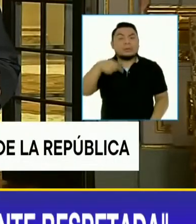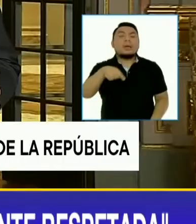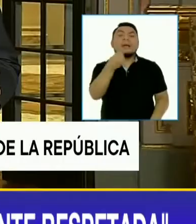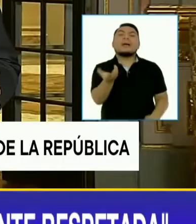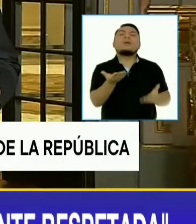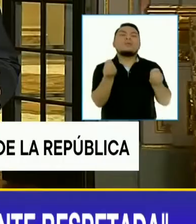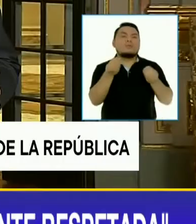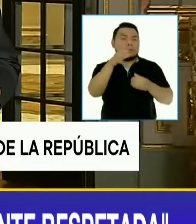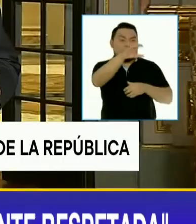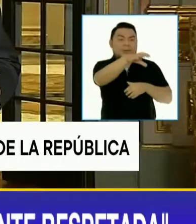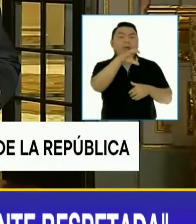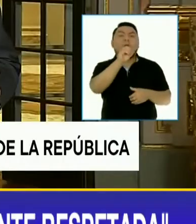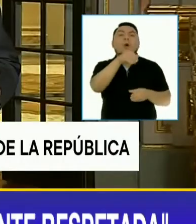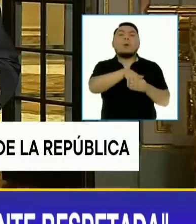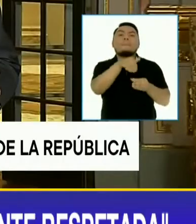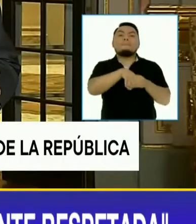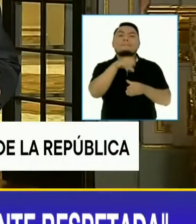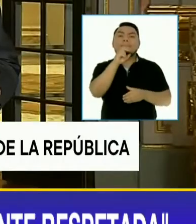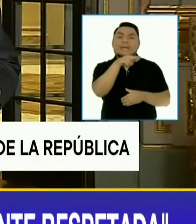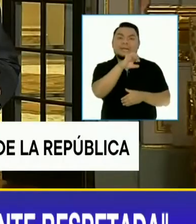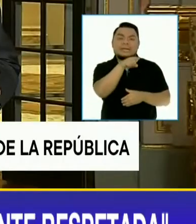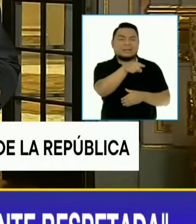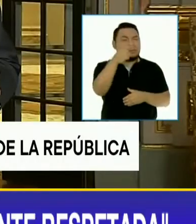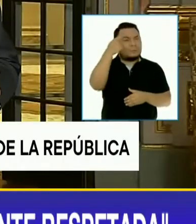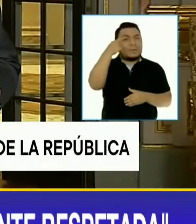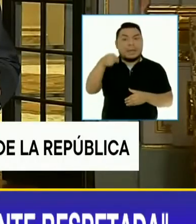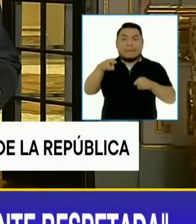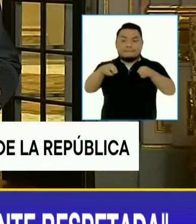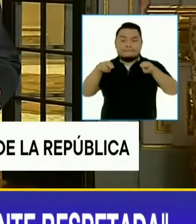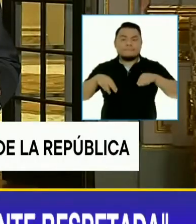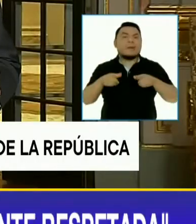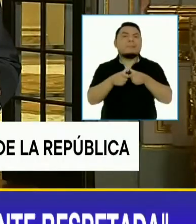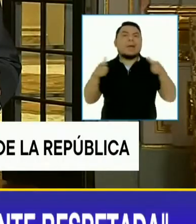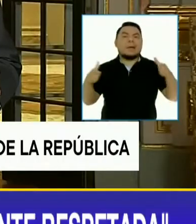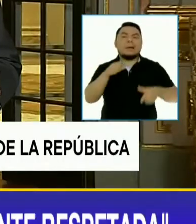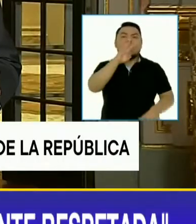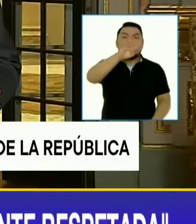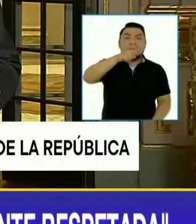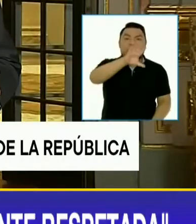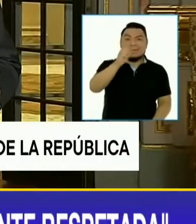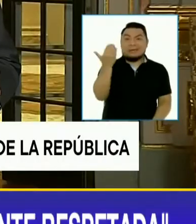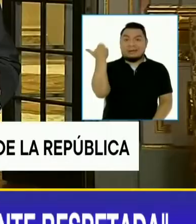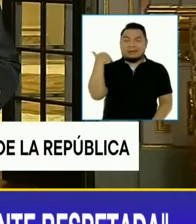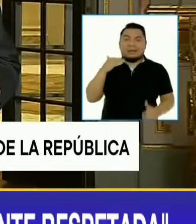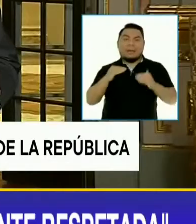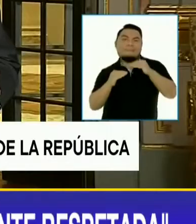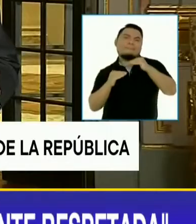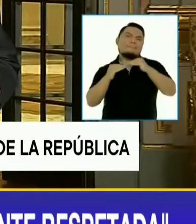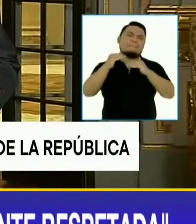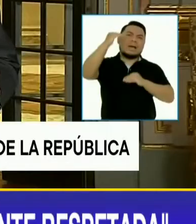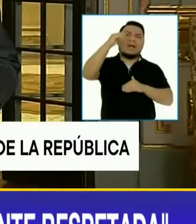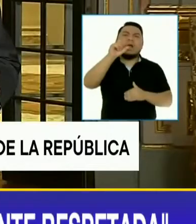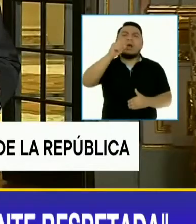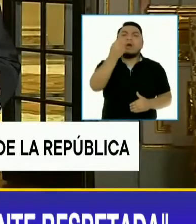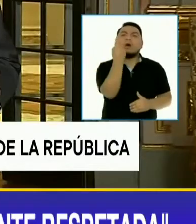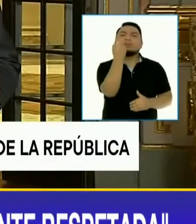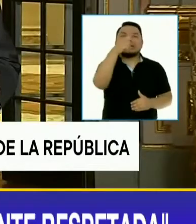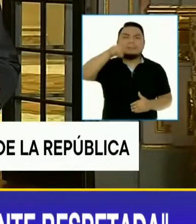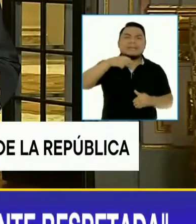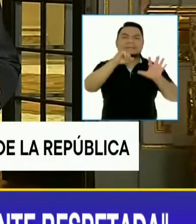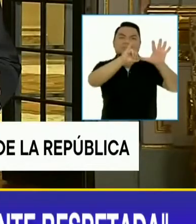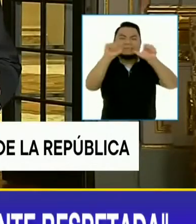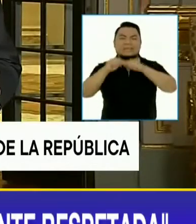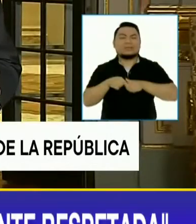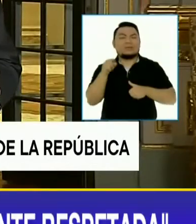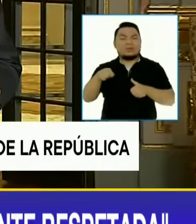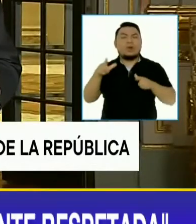estaban habilitados, se subió a 11.600. Si antes, cuando iba a su centro de votación, su aula era